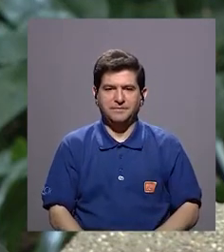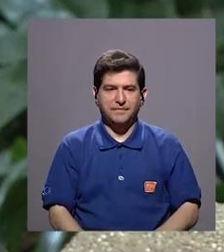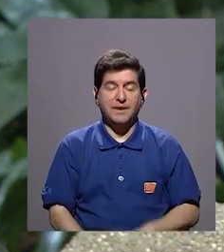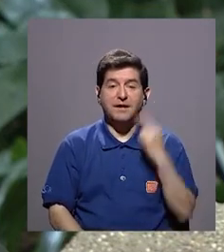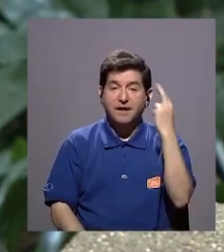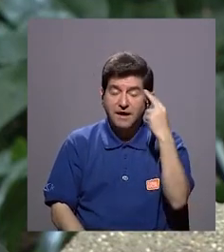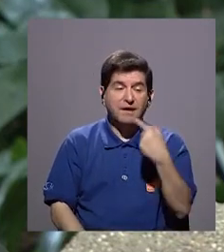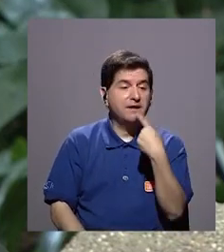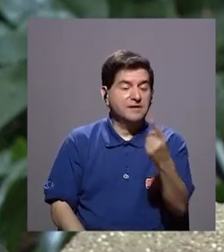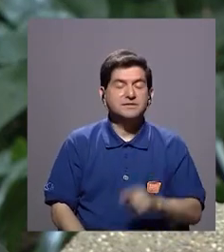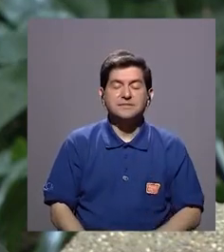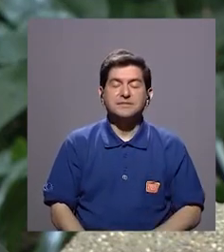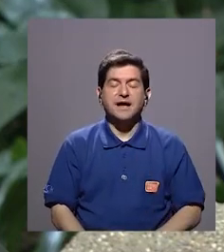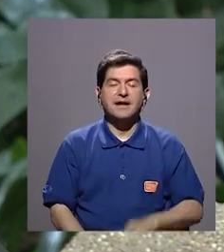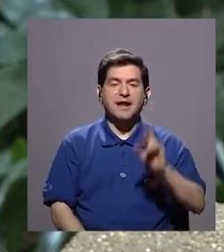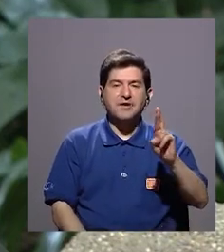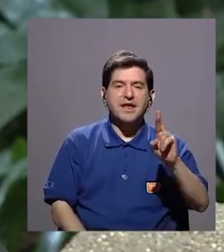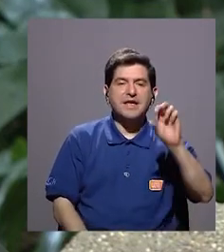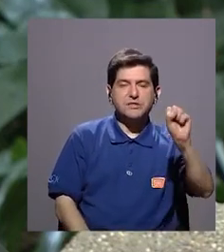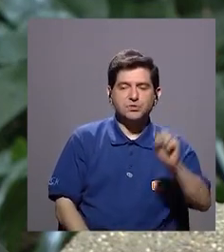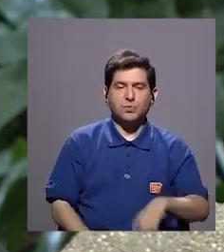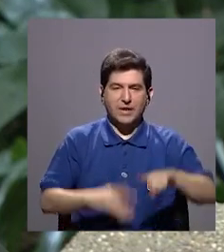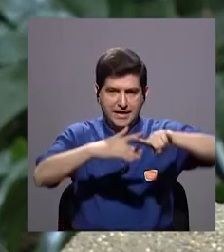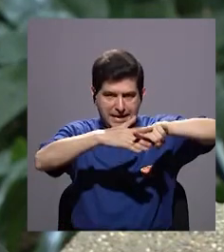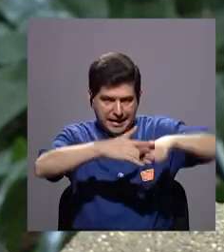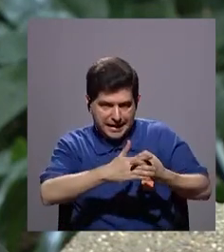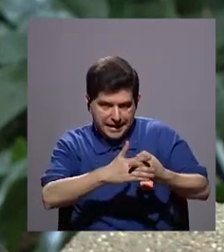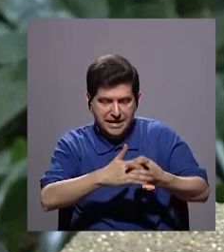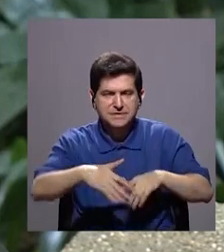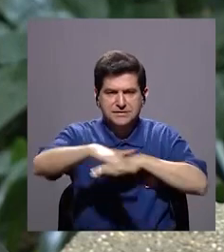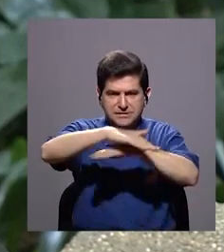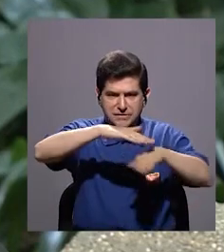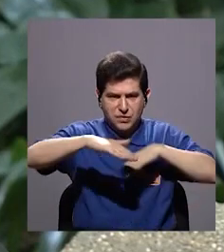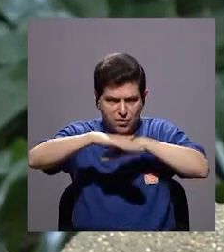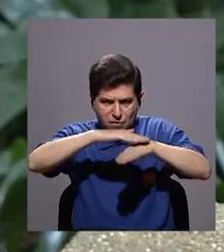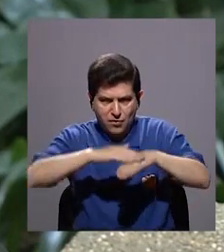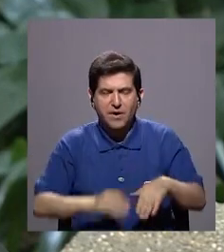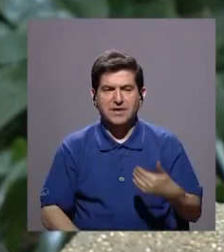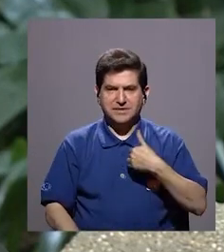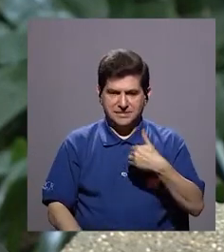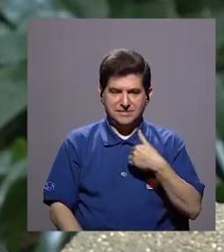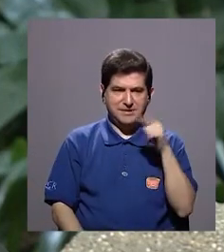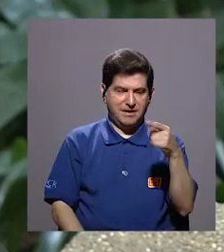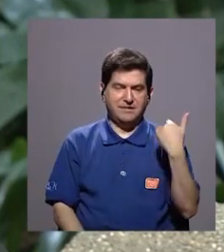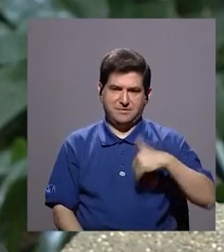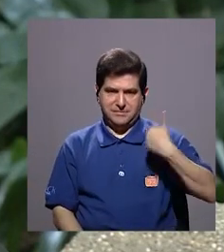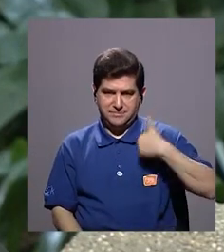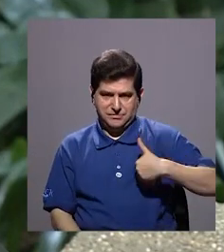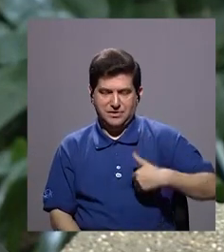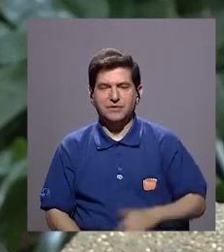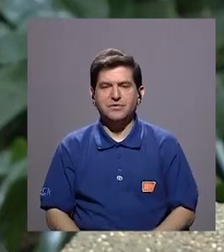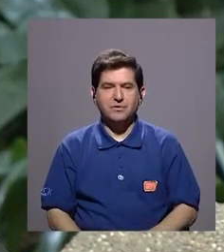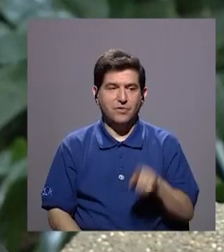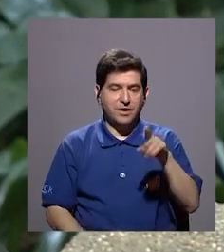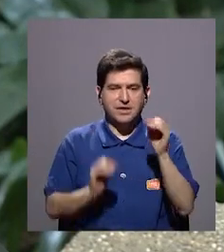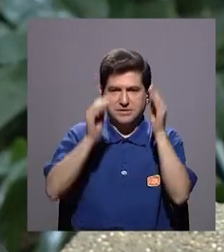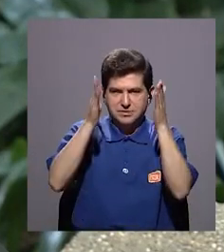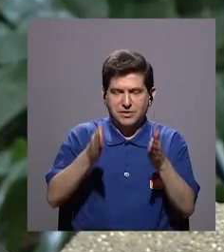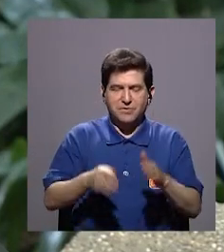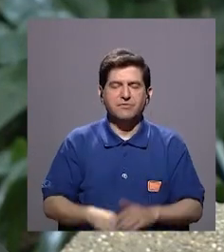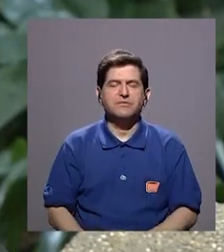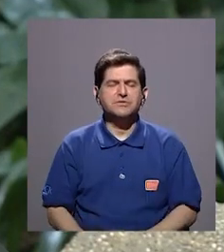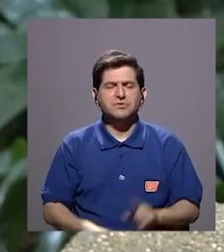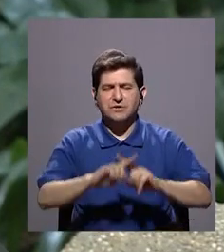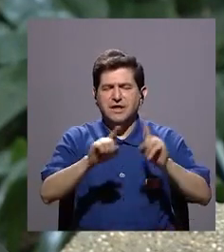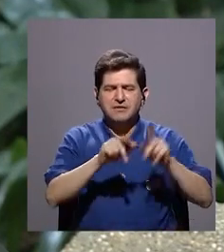y por eso se dice Reiki Usui, porque el inicio, las raíces de Reiki vienen con este señor, con este maestro de